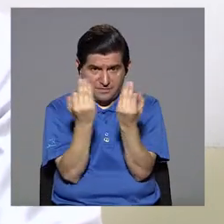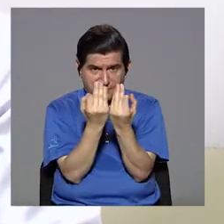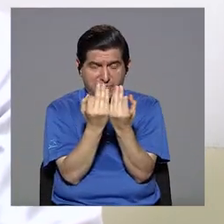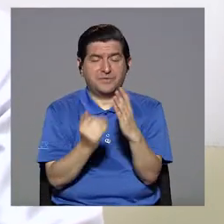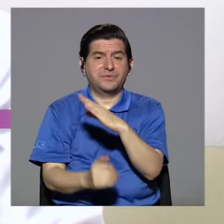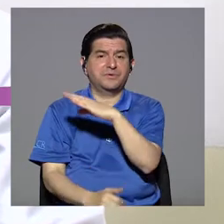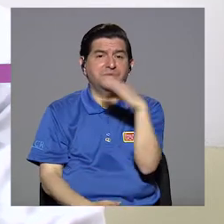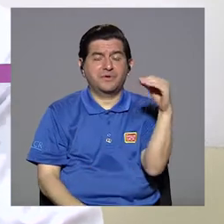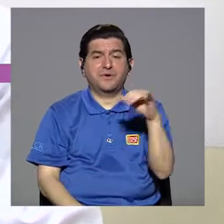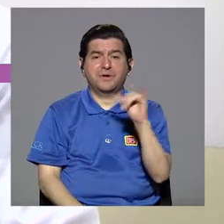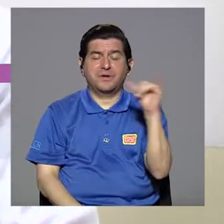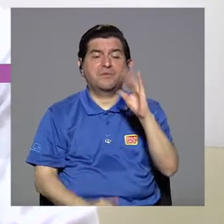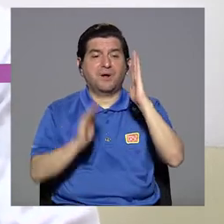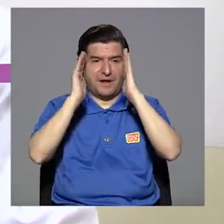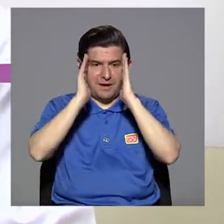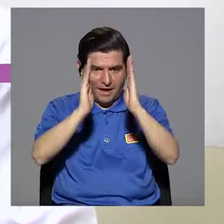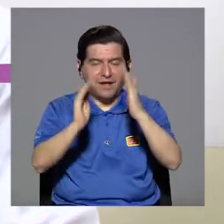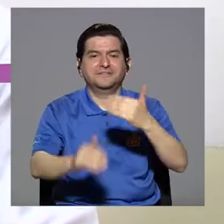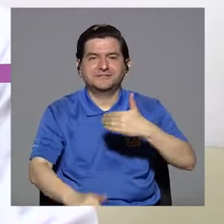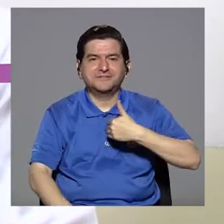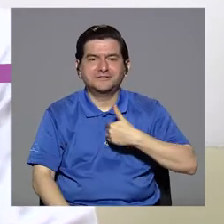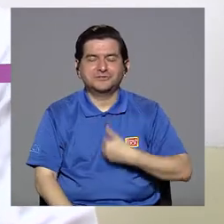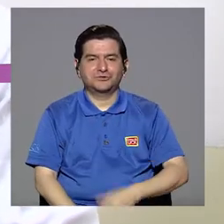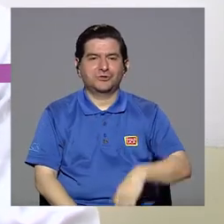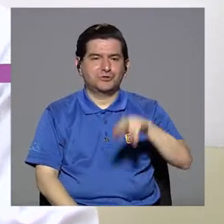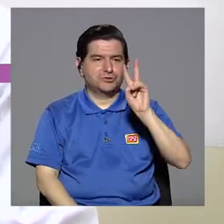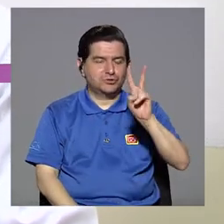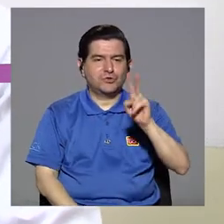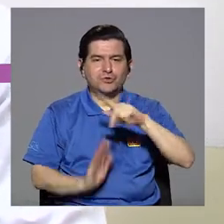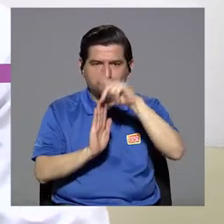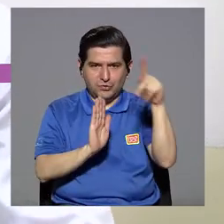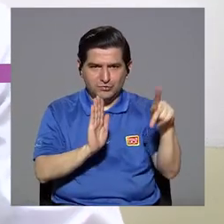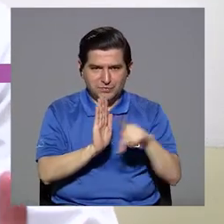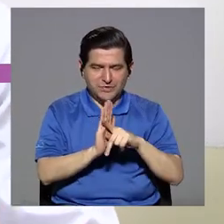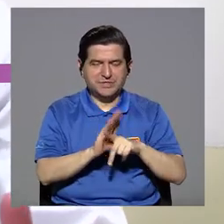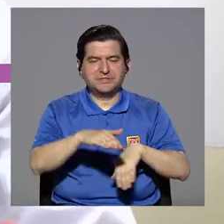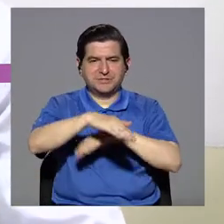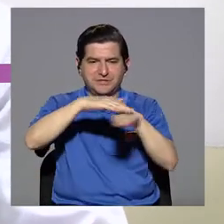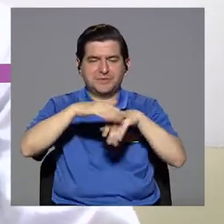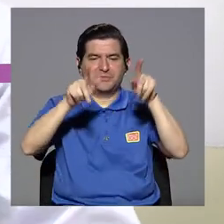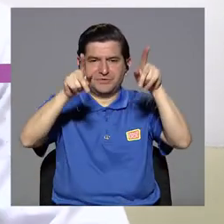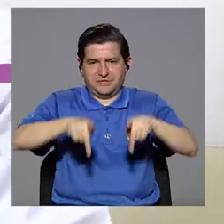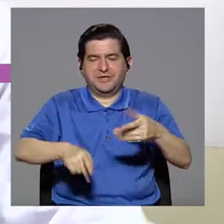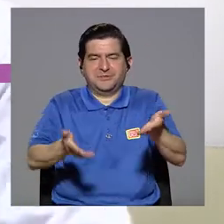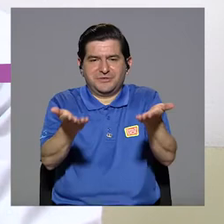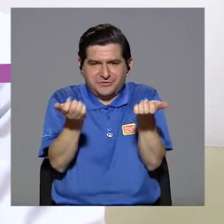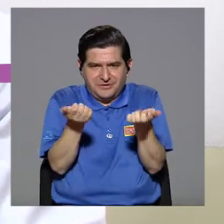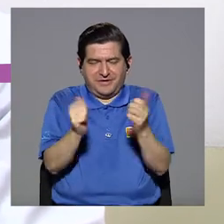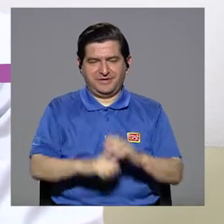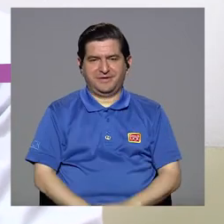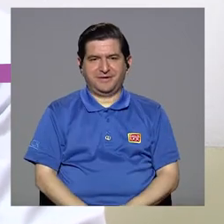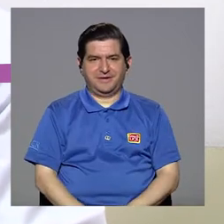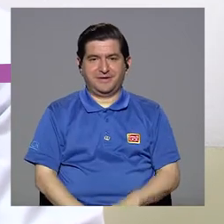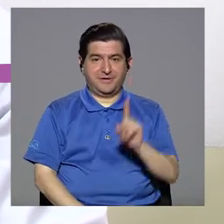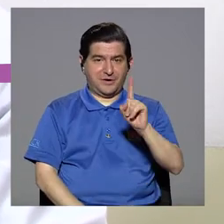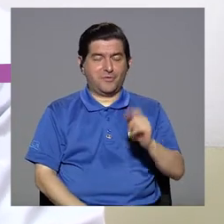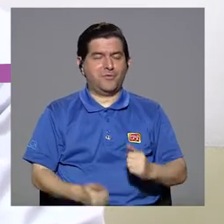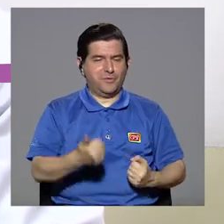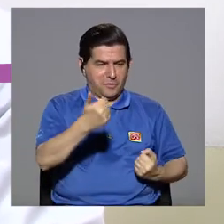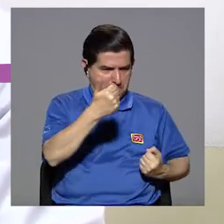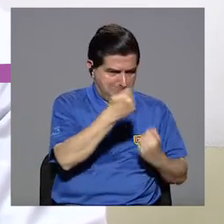familiar y por otro lado va a recibir la atención son dos dos principios fundamentales del paciente ahora